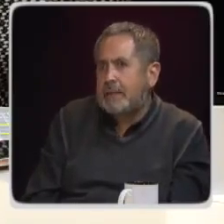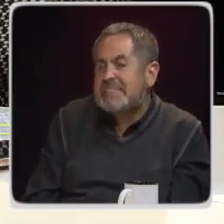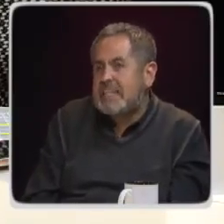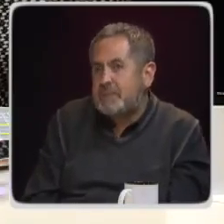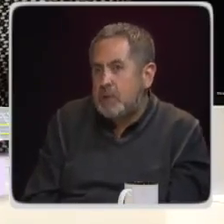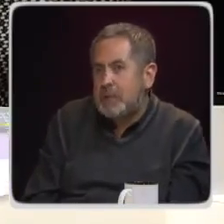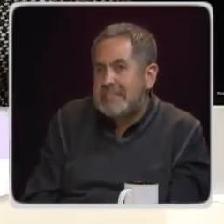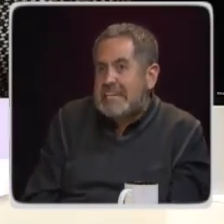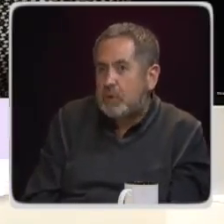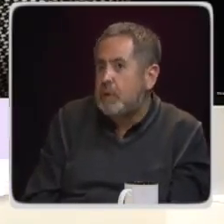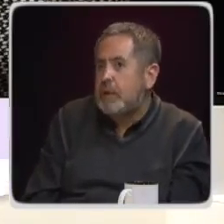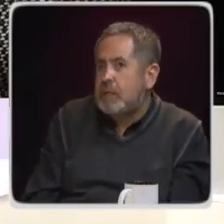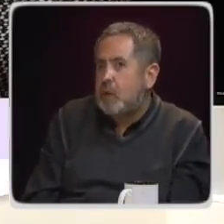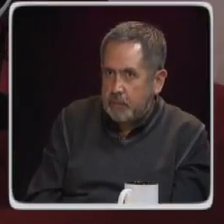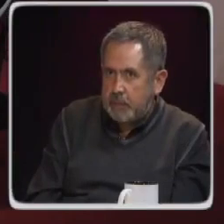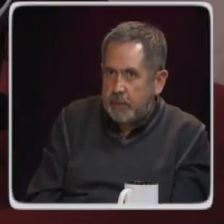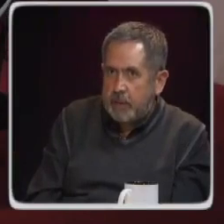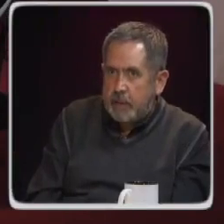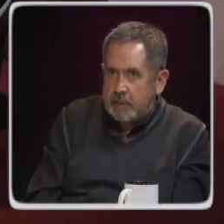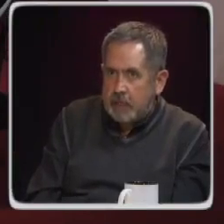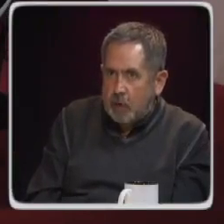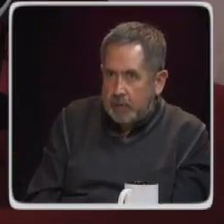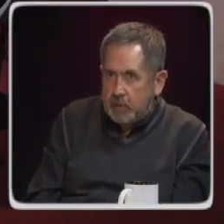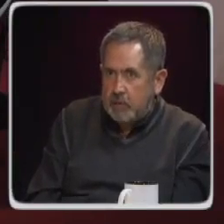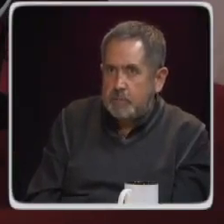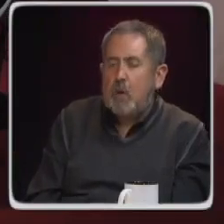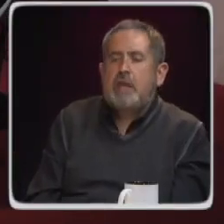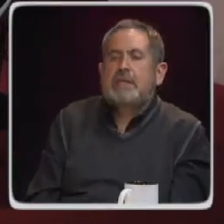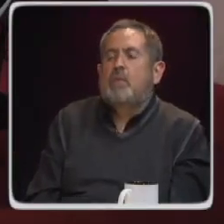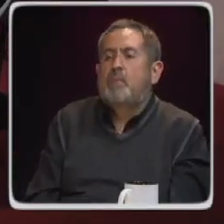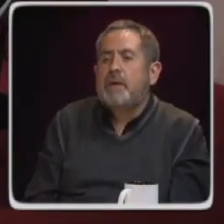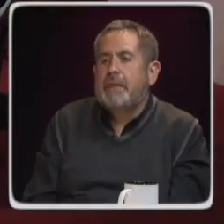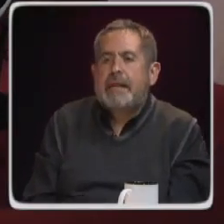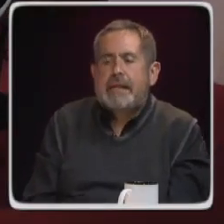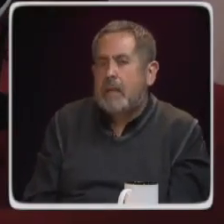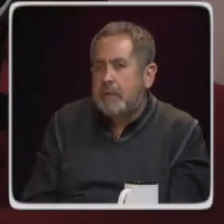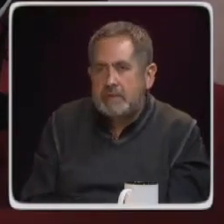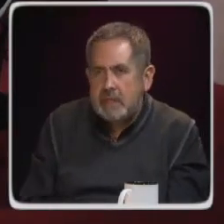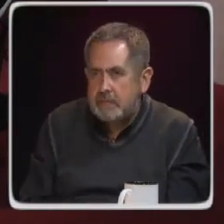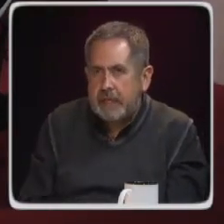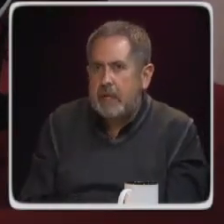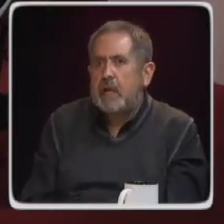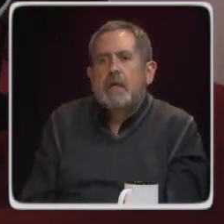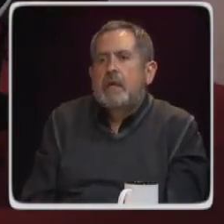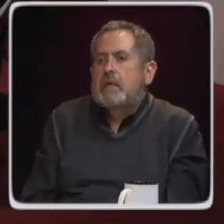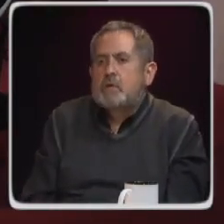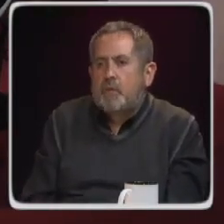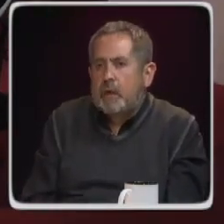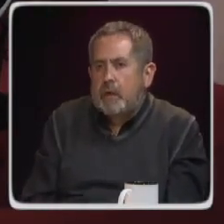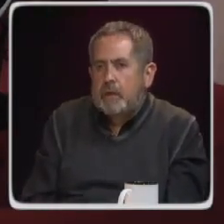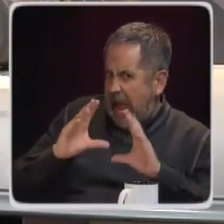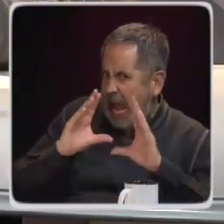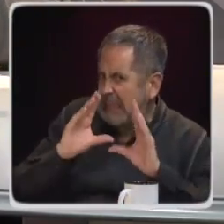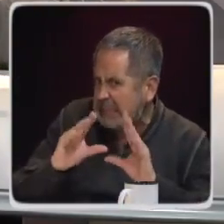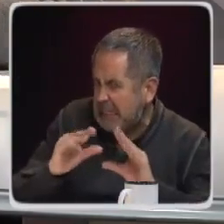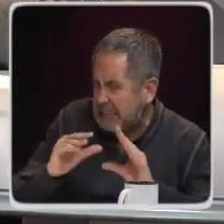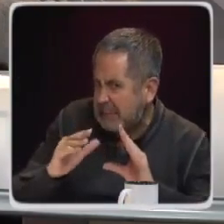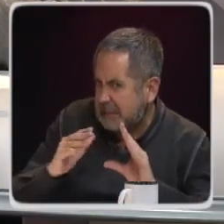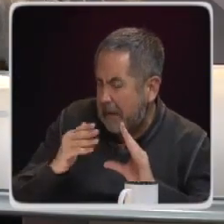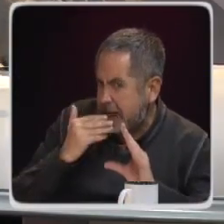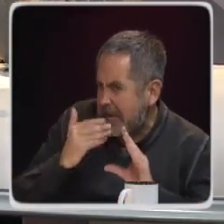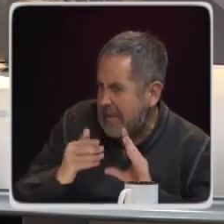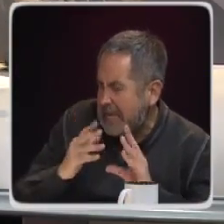ha puesto al centro de la mesa pues la lengua de señas. Y tenemos un grosso de personas que es importantísimo que estén. Dentro de